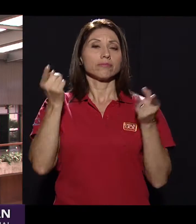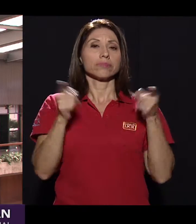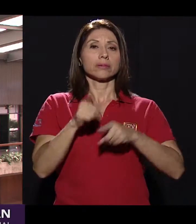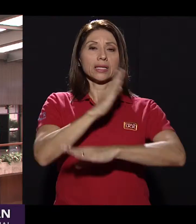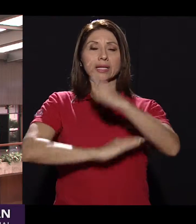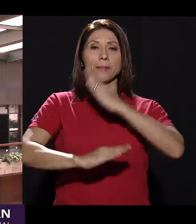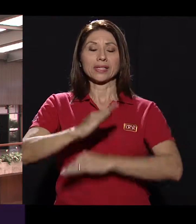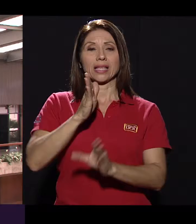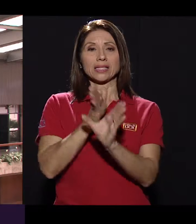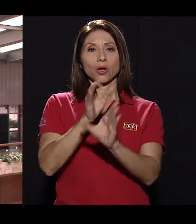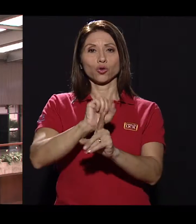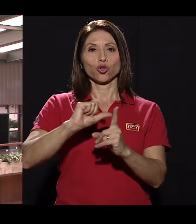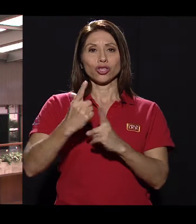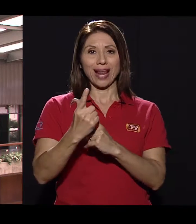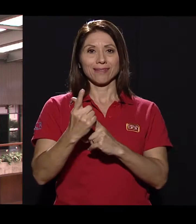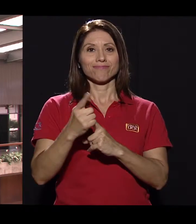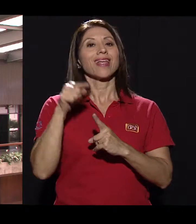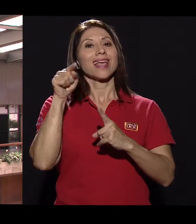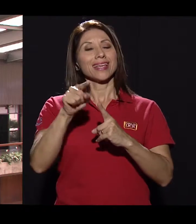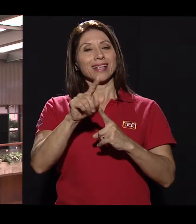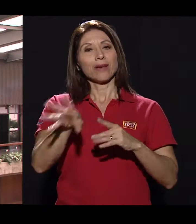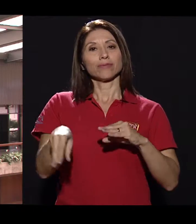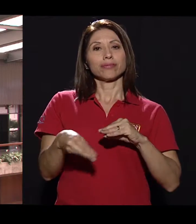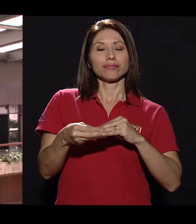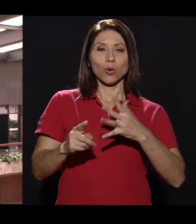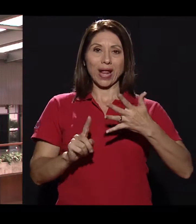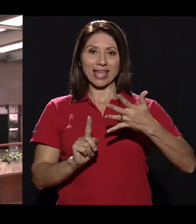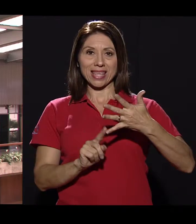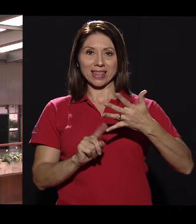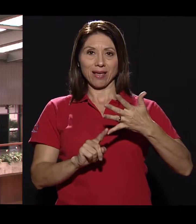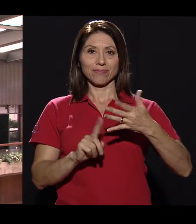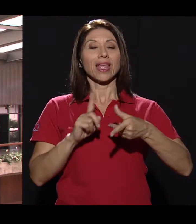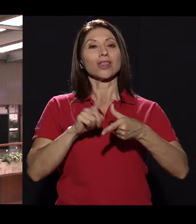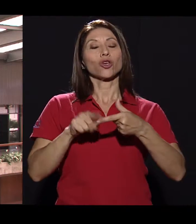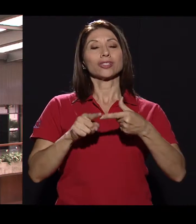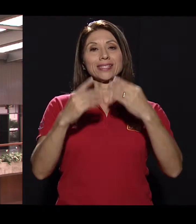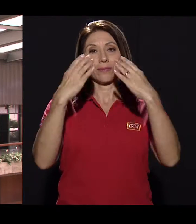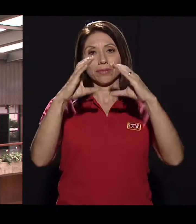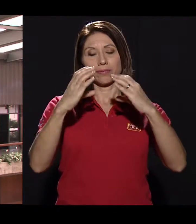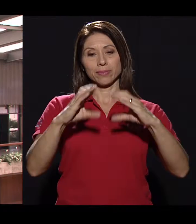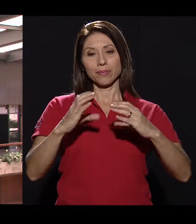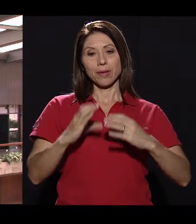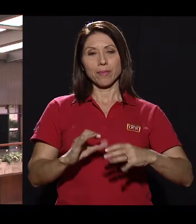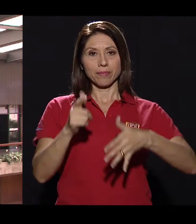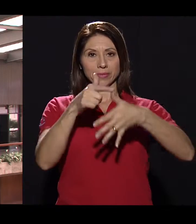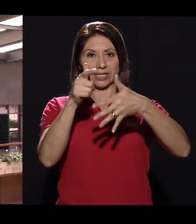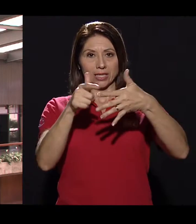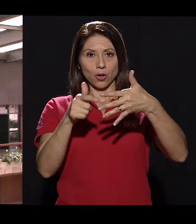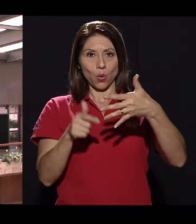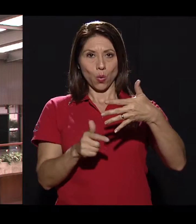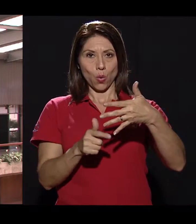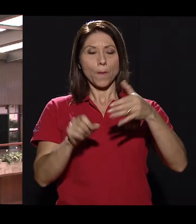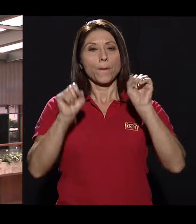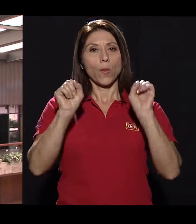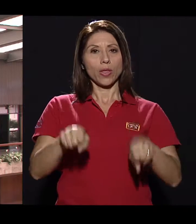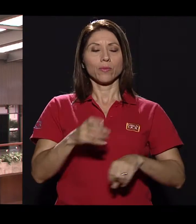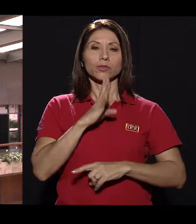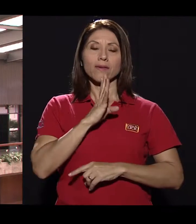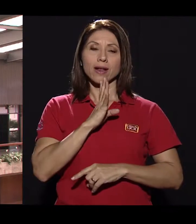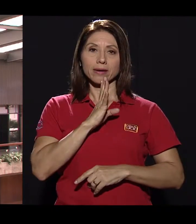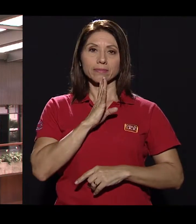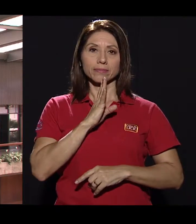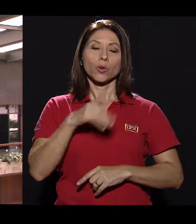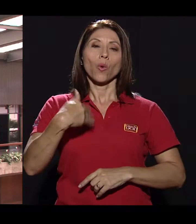discapacidad psicosocial, constituyéndose en una 5ª categoría. Entonces, son 5 categorías finalmente las que podemos